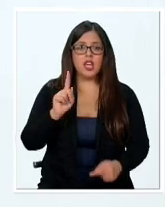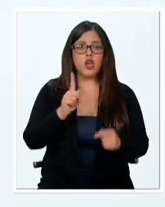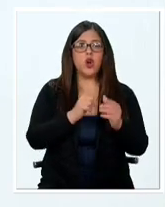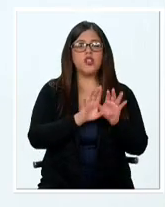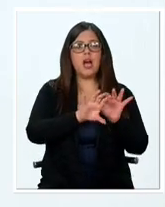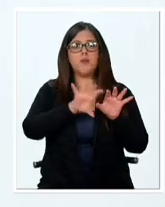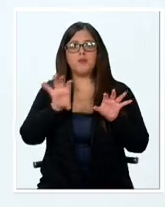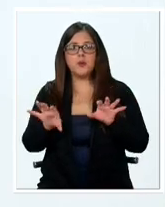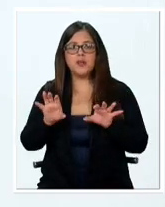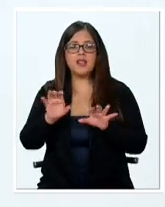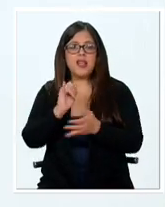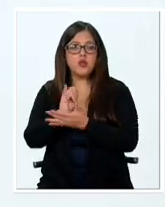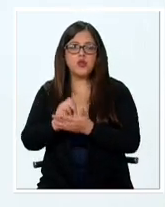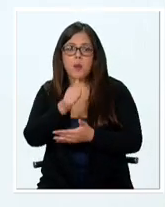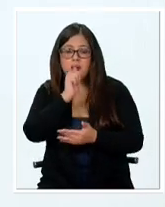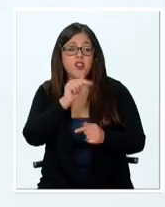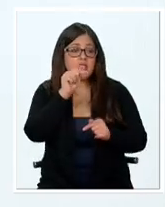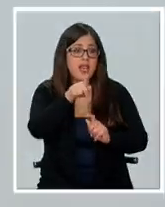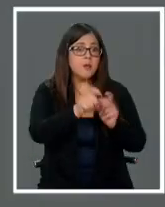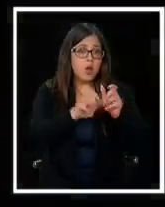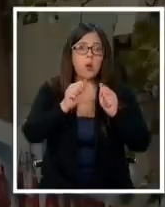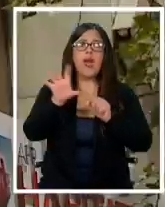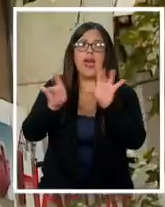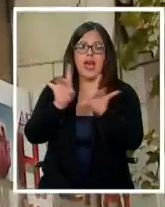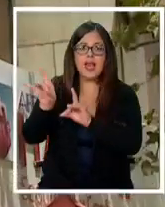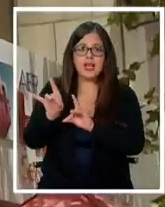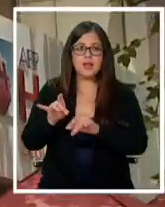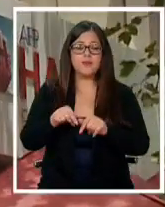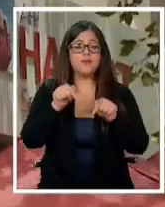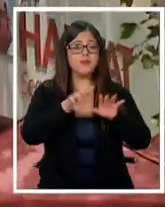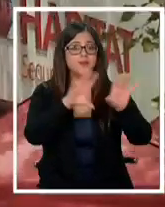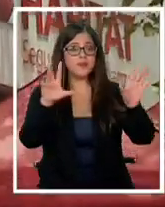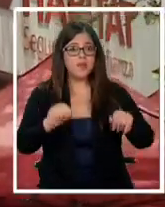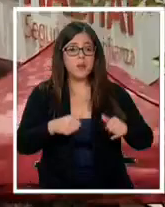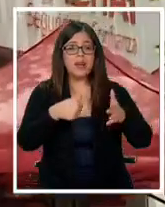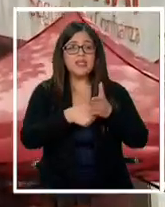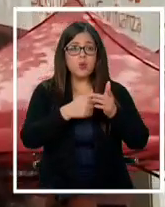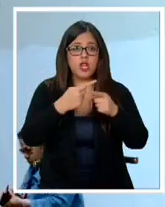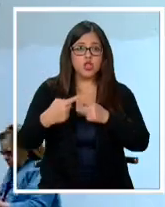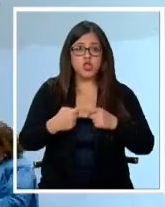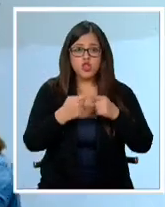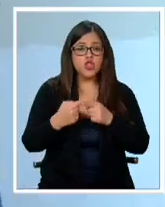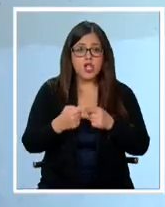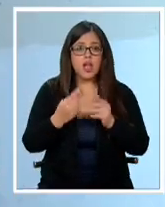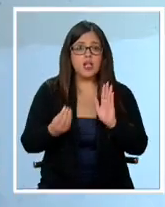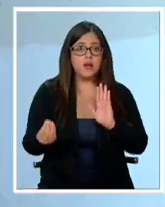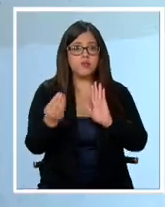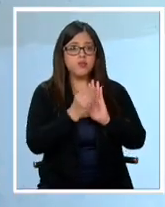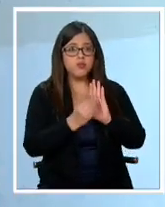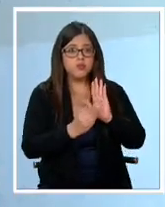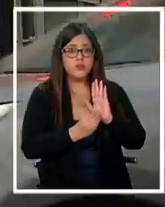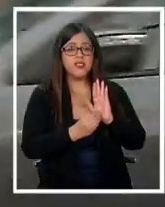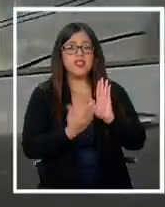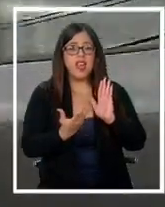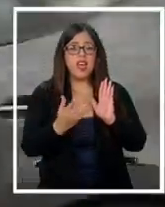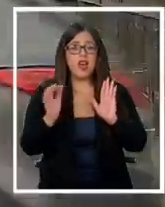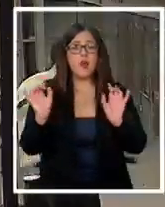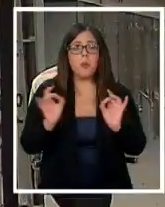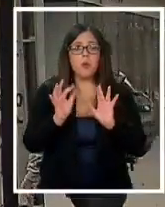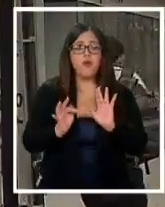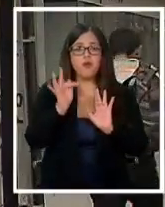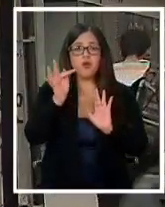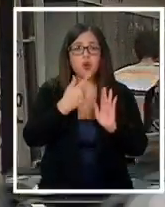los privados y que las personas van a poder poder elegir el sistema de seguridad social quedará establecido en una futura ley